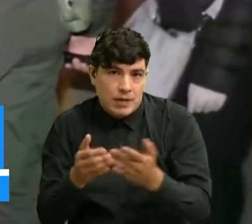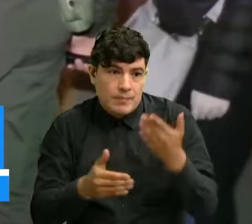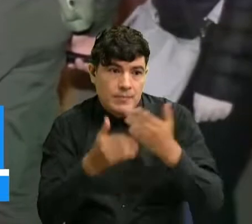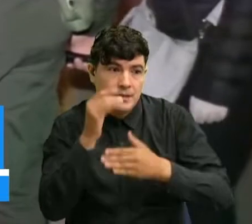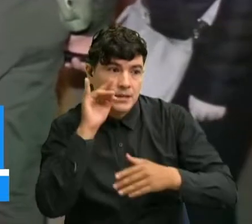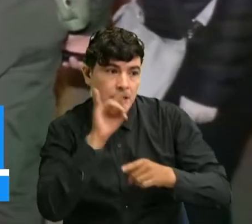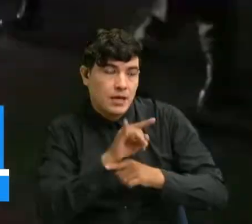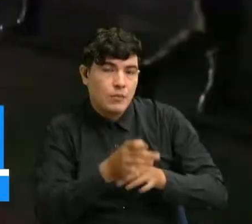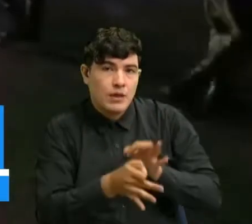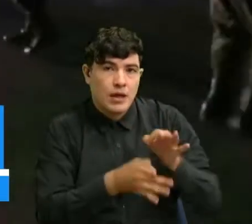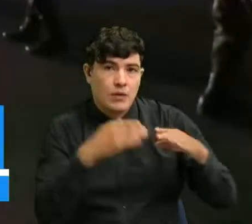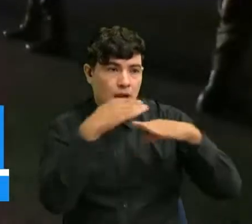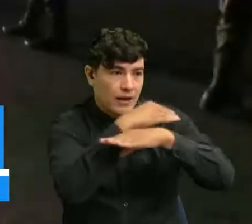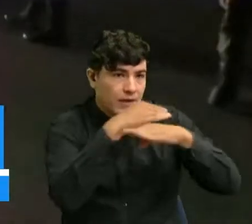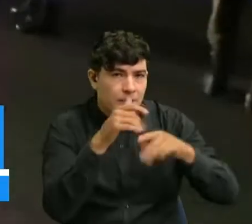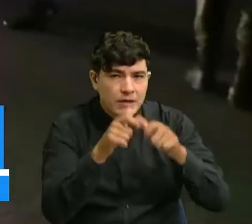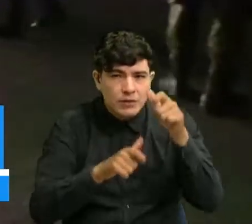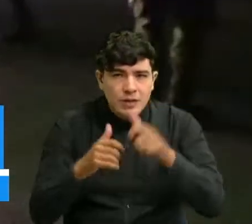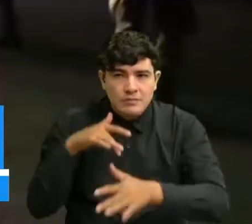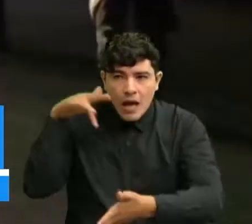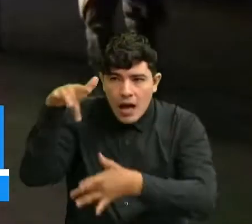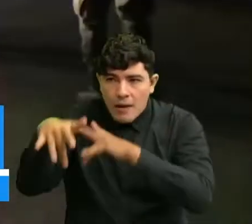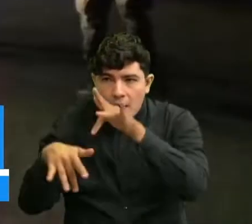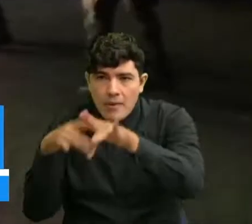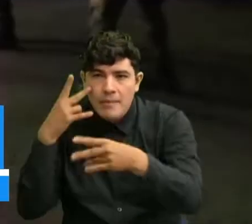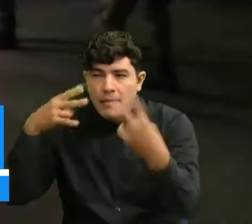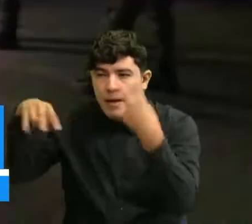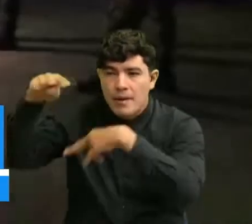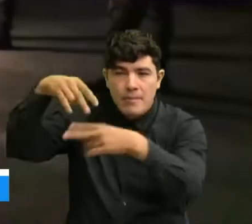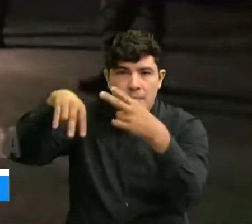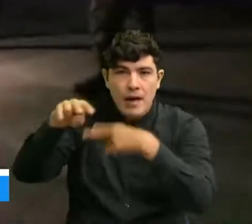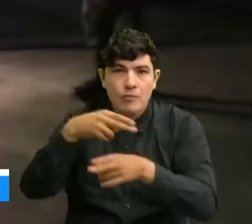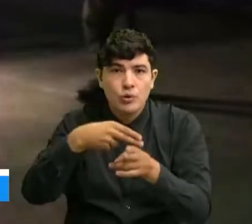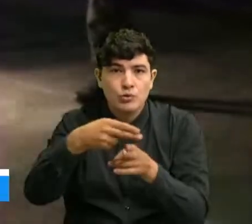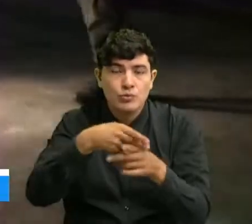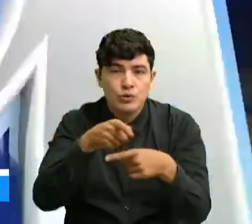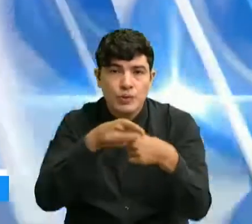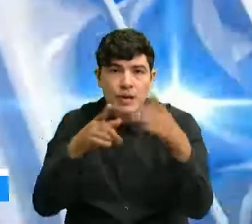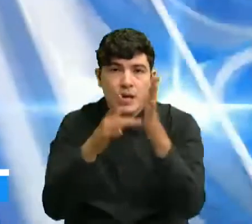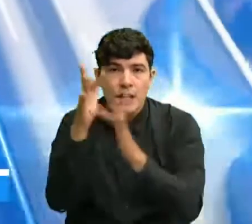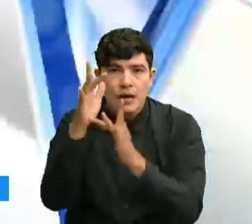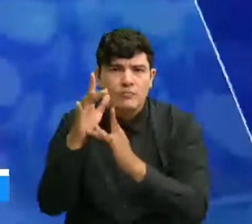garantizar la movilidad de quienes visiten la provincia para pasar Semana Santa.